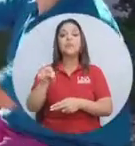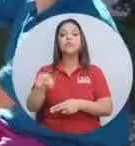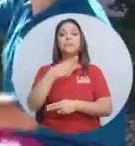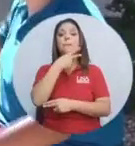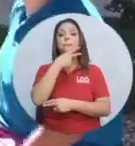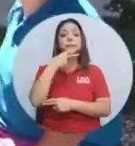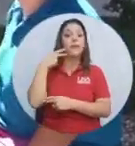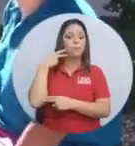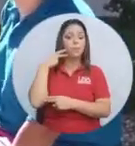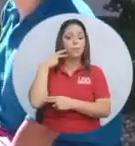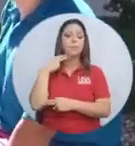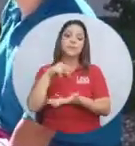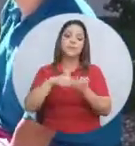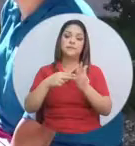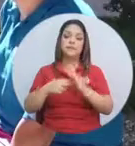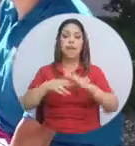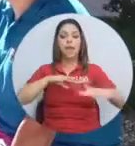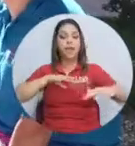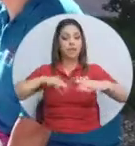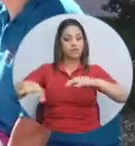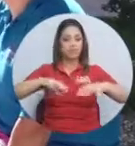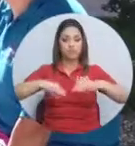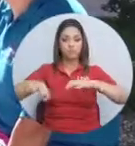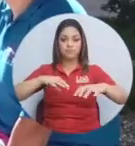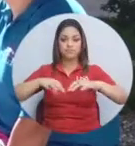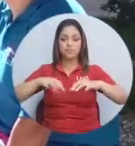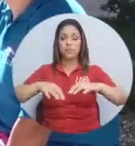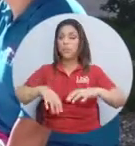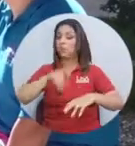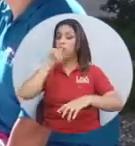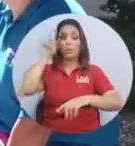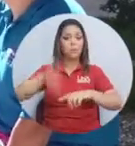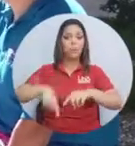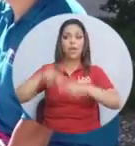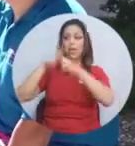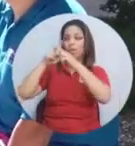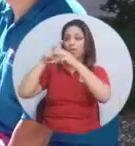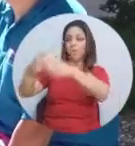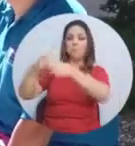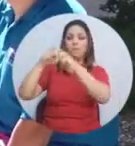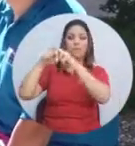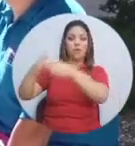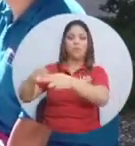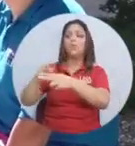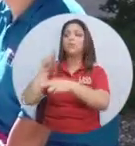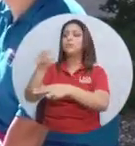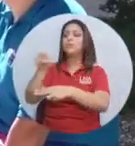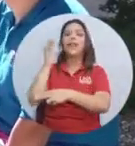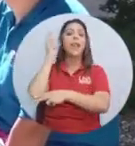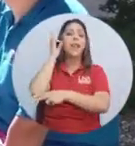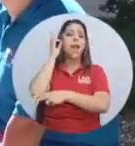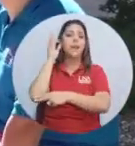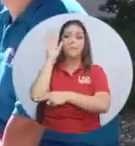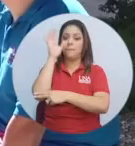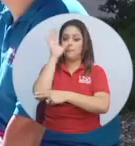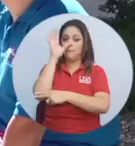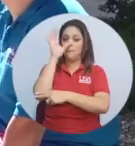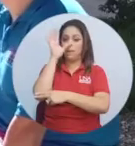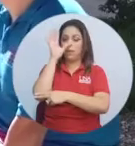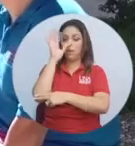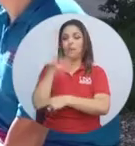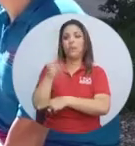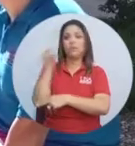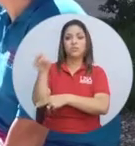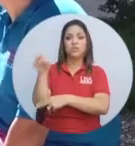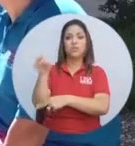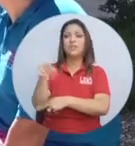es un verbo, es una acción. Entonces, mientras sigamos encasillando a la persona que lo hace, diciéndole la bully o el bully, no le damos la